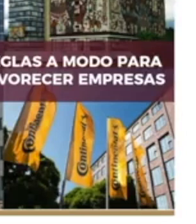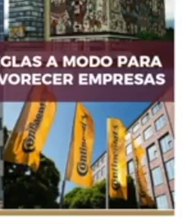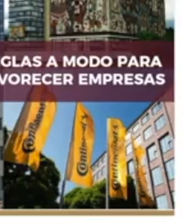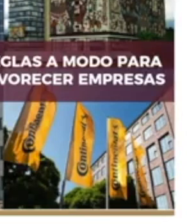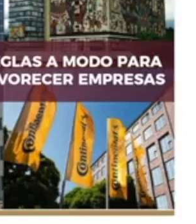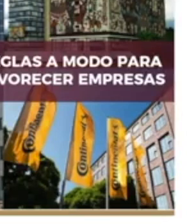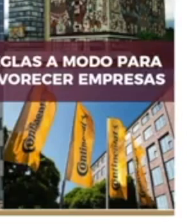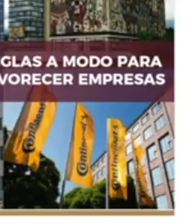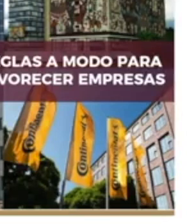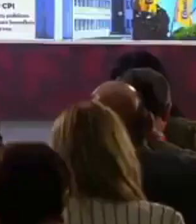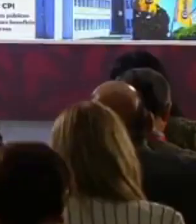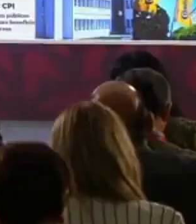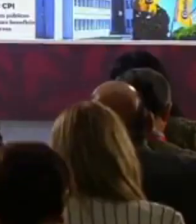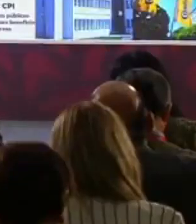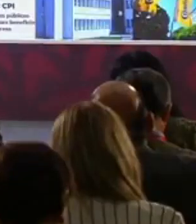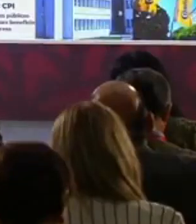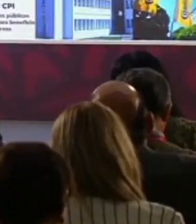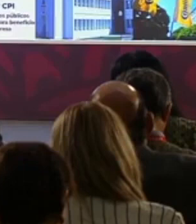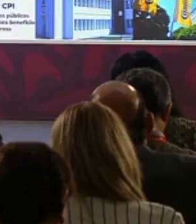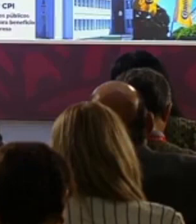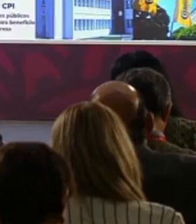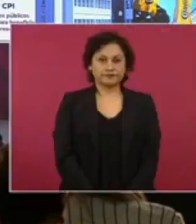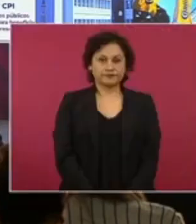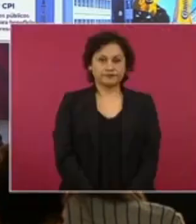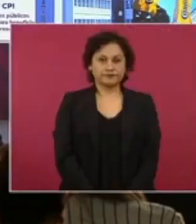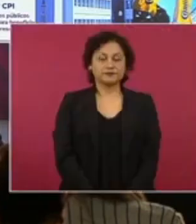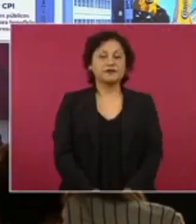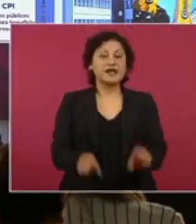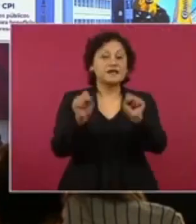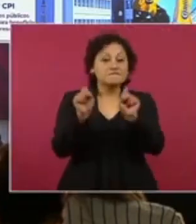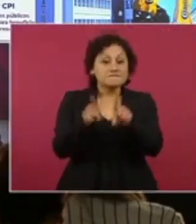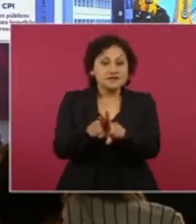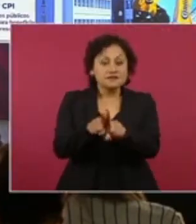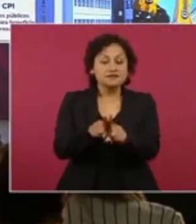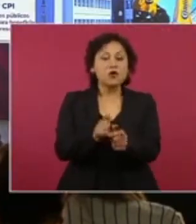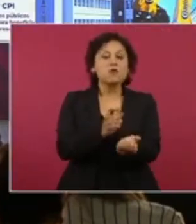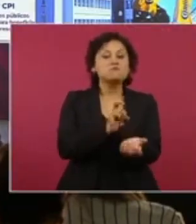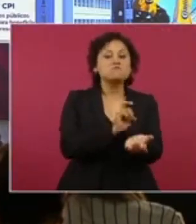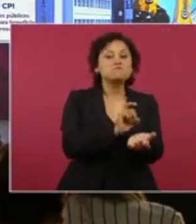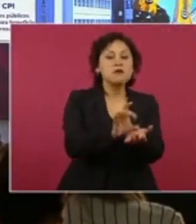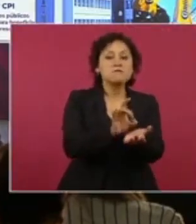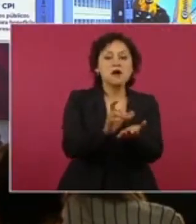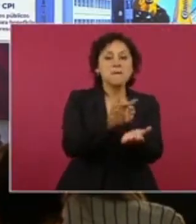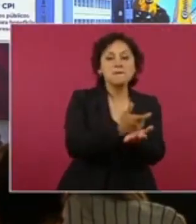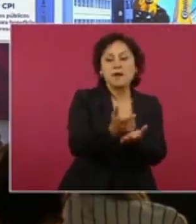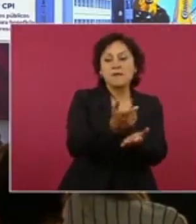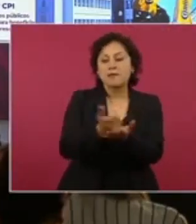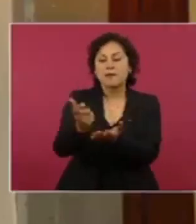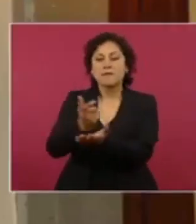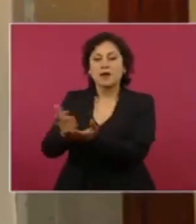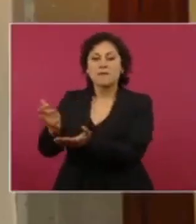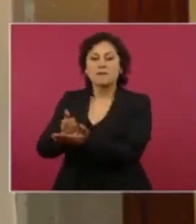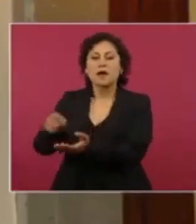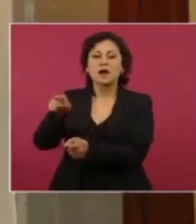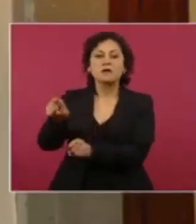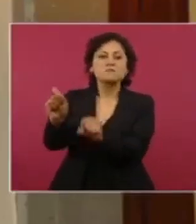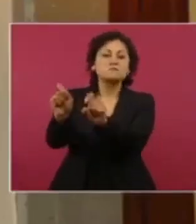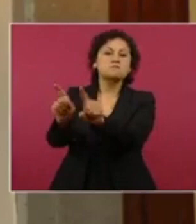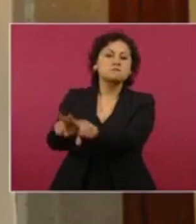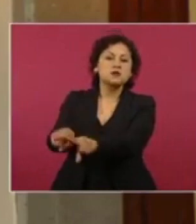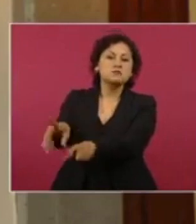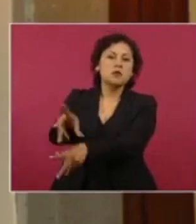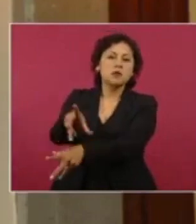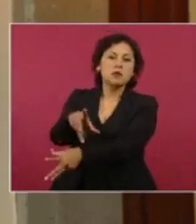de talento, de apoyos para su negocio, es decir, una subvención sobre texto de la